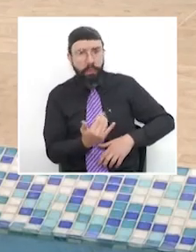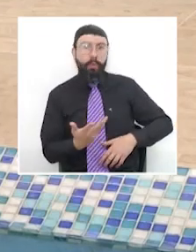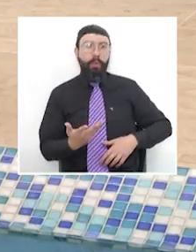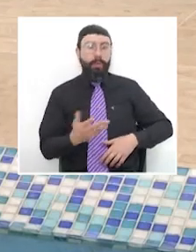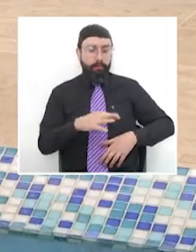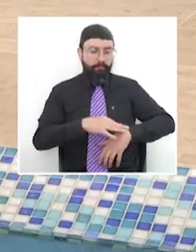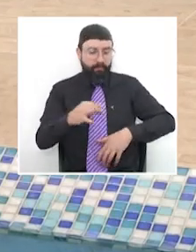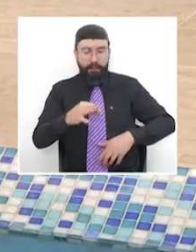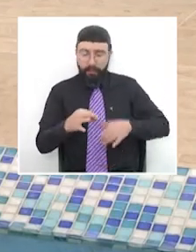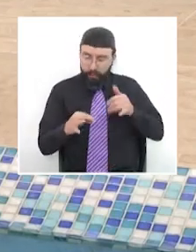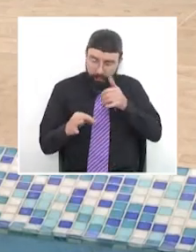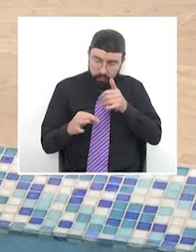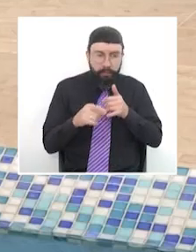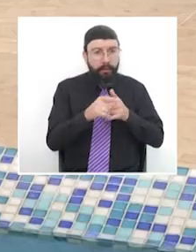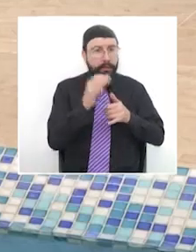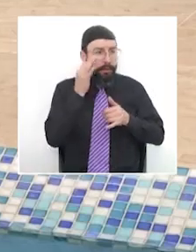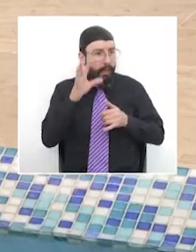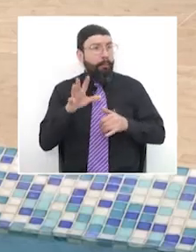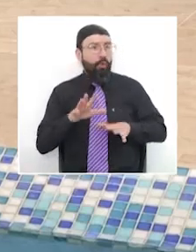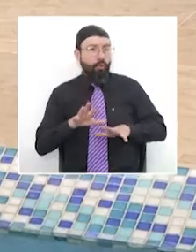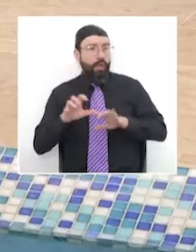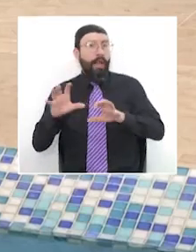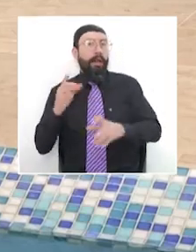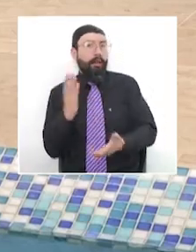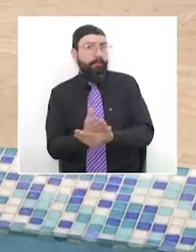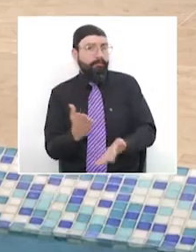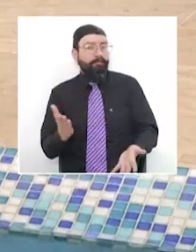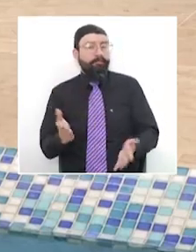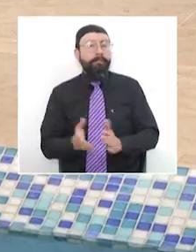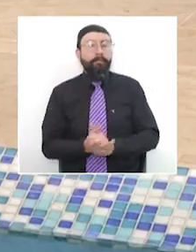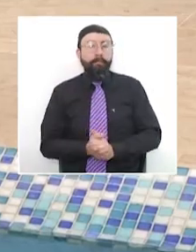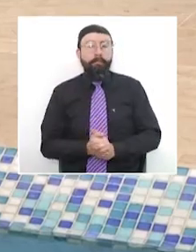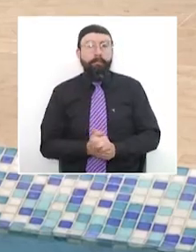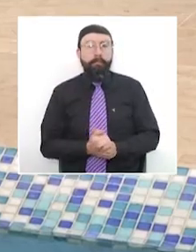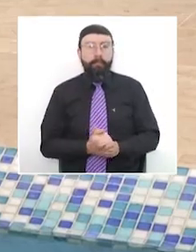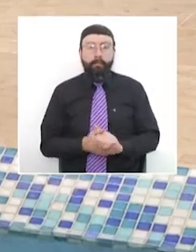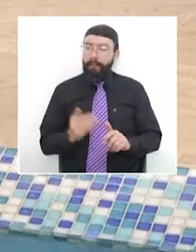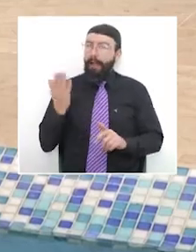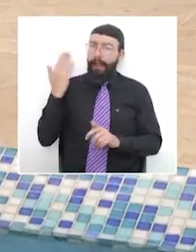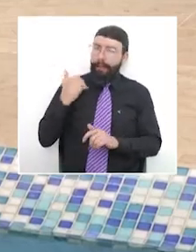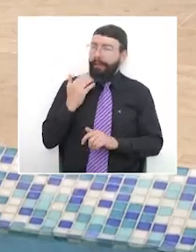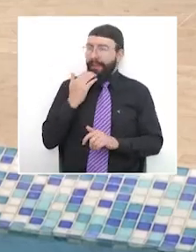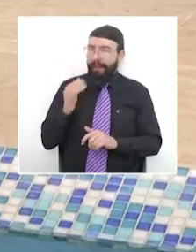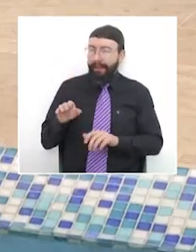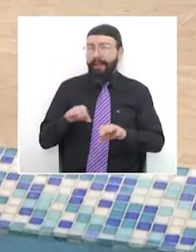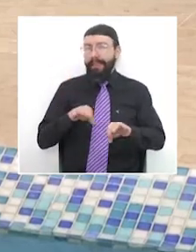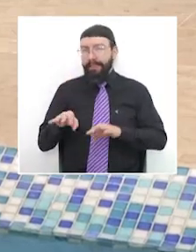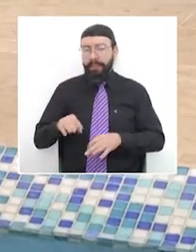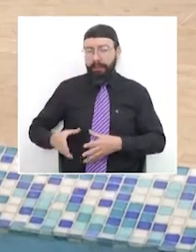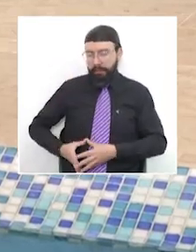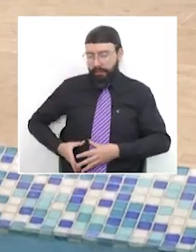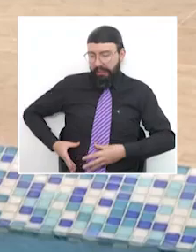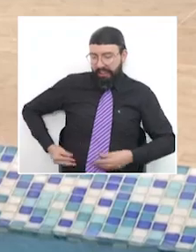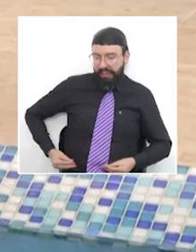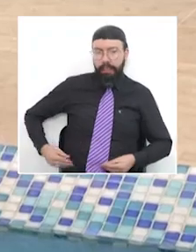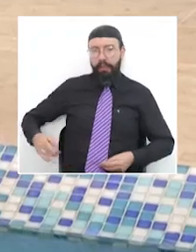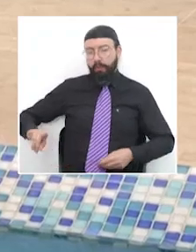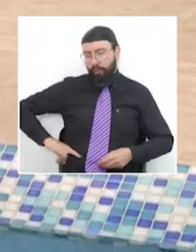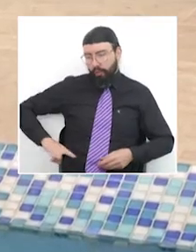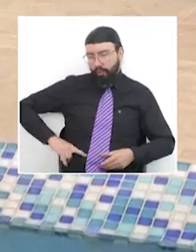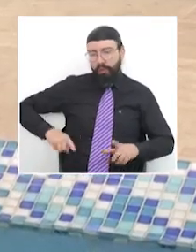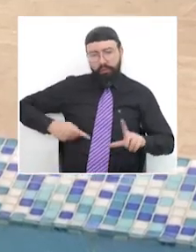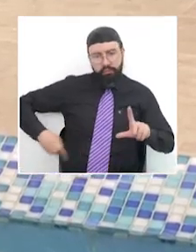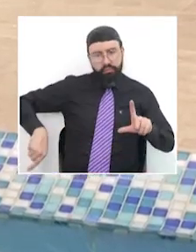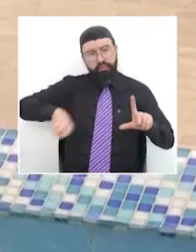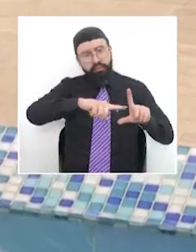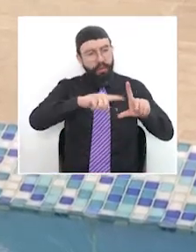hacerle una biopsia. Porque es una sospecha de cáncer. Entonces, estábamos colocando ahora el ejemplo, que esto fuera el hígado, que él me mandó las ondas